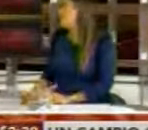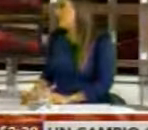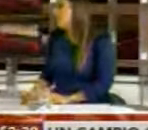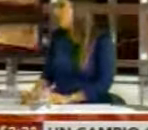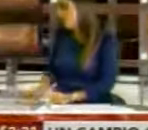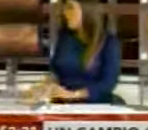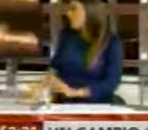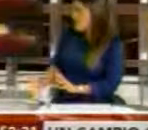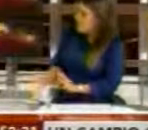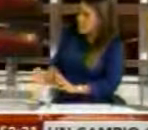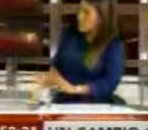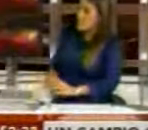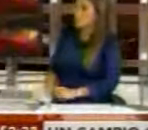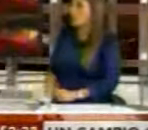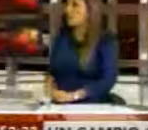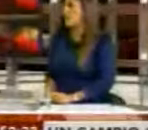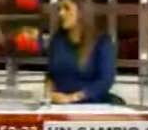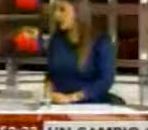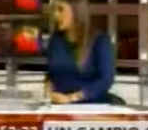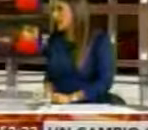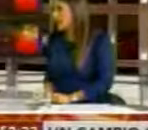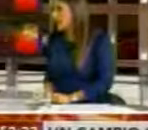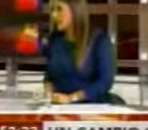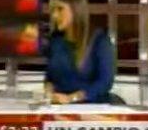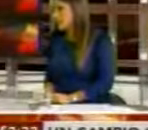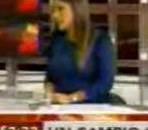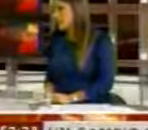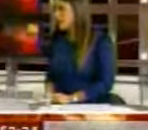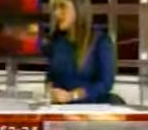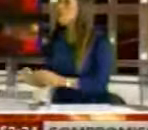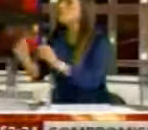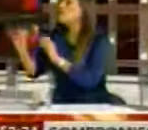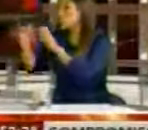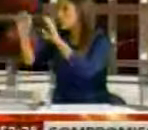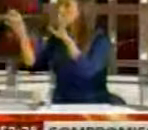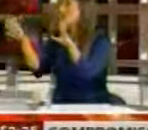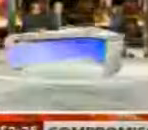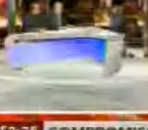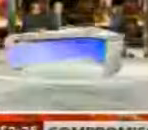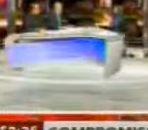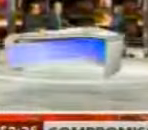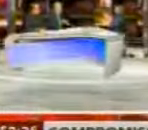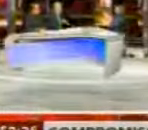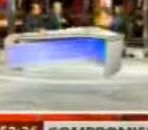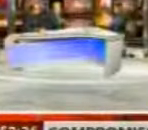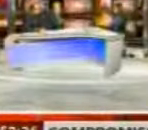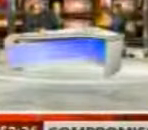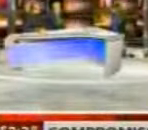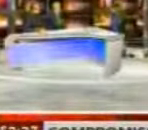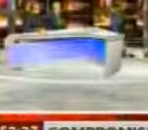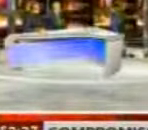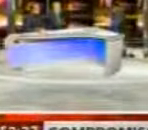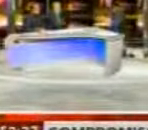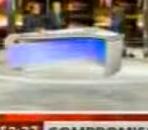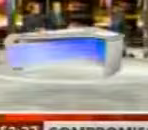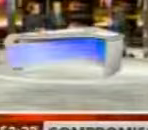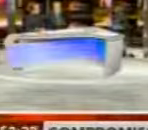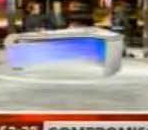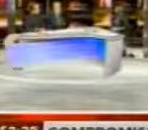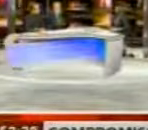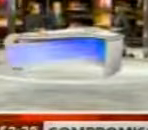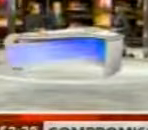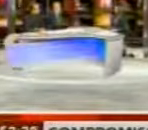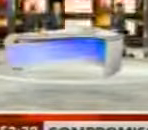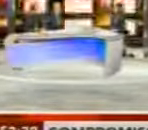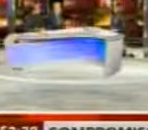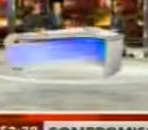UDI siempre se ha opuesto a una reforma tributaria. Sí. A ver, yo creo que el gobierno entrante,